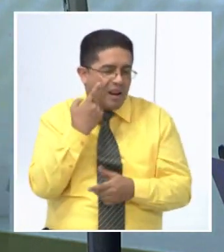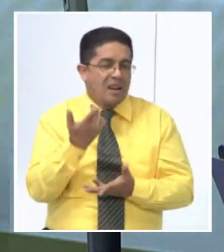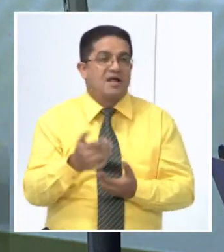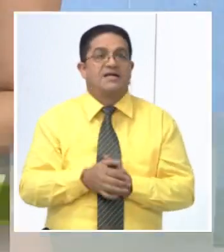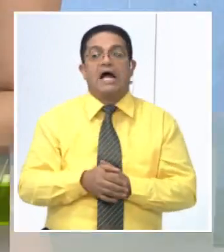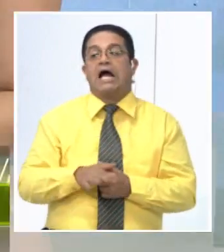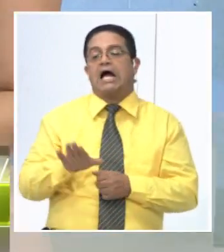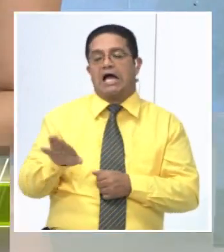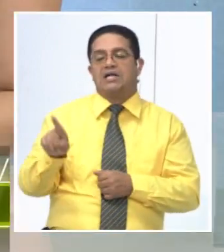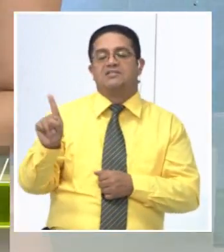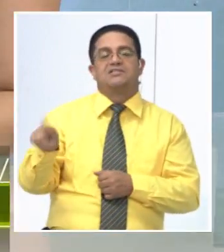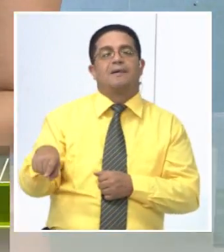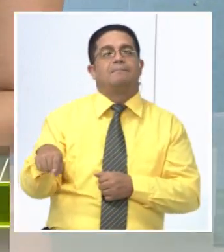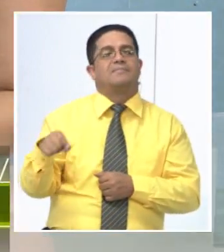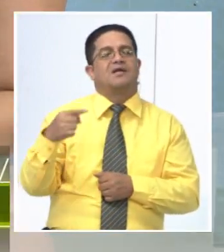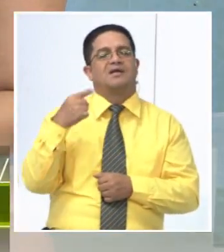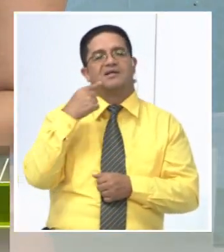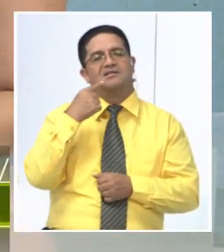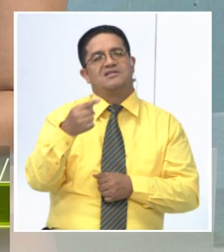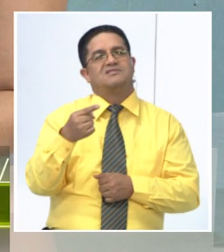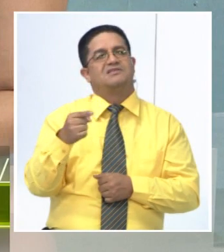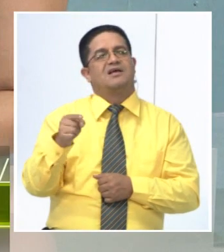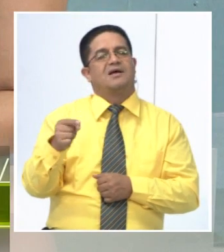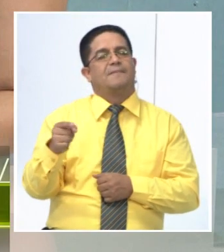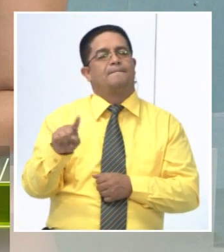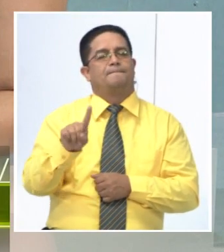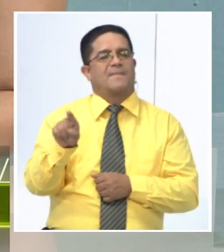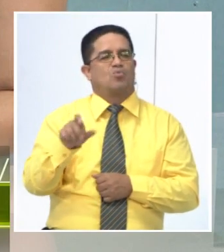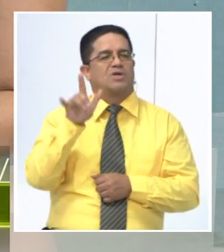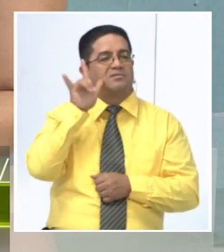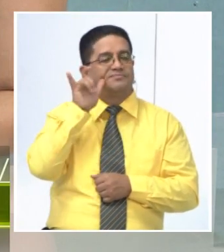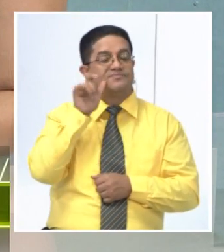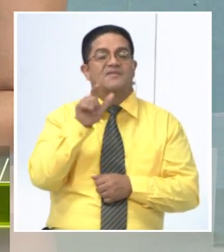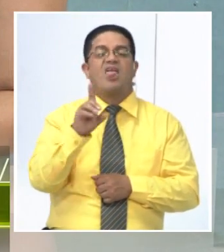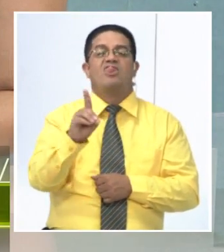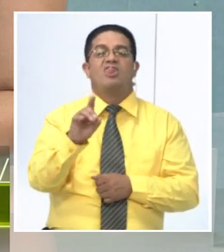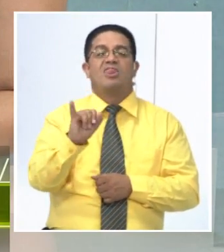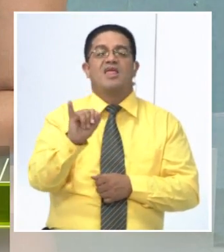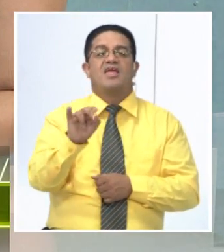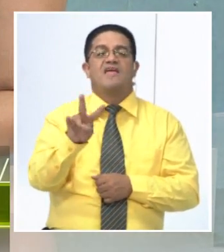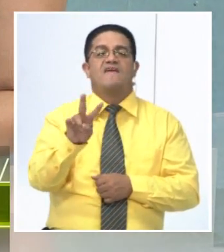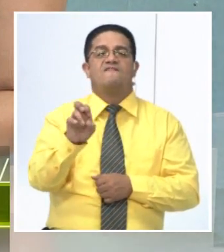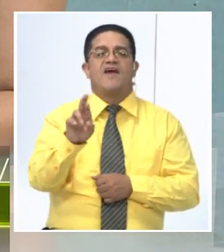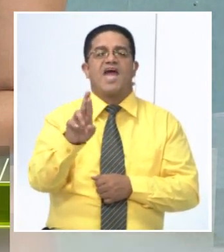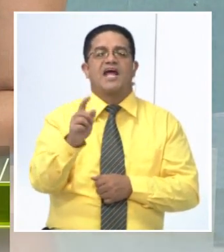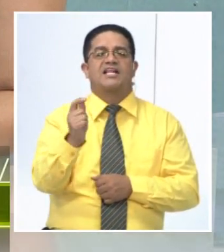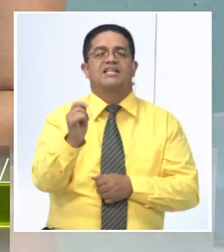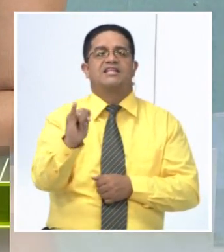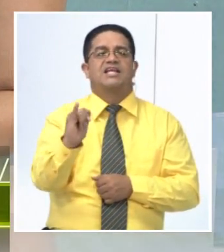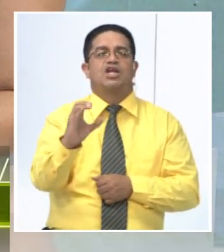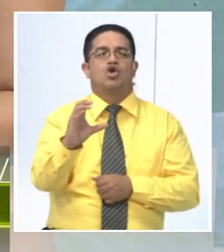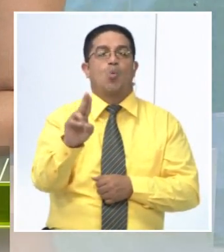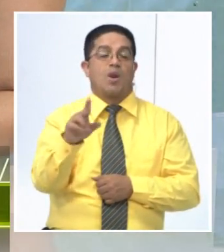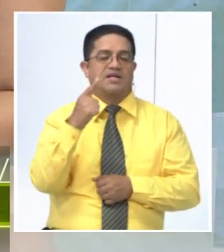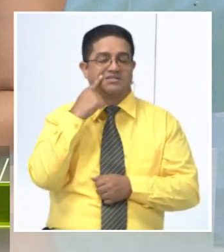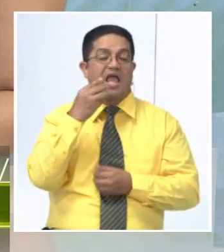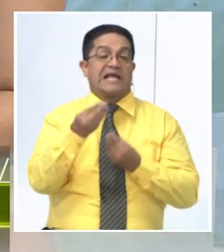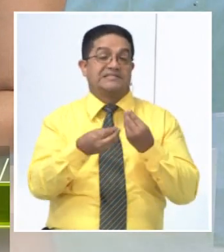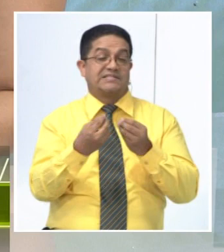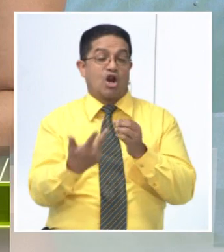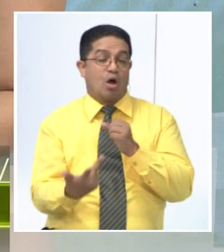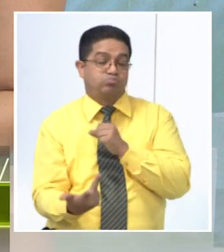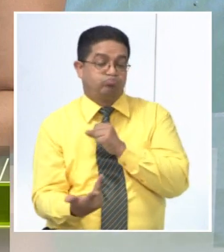Por acá Elena Díaz nos dice: doctor, en una diverticulitis me hicieron una colonoscopia y el resultado fue, nos